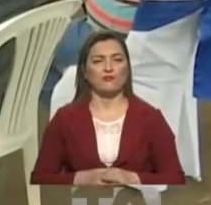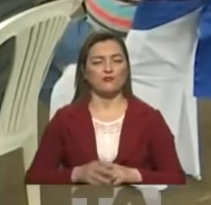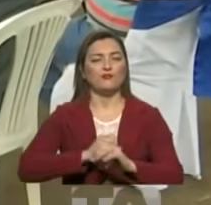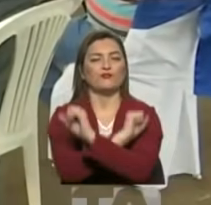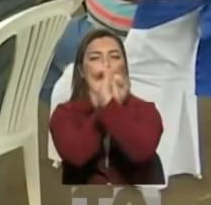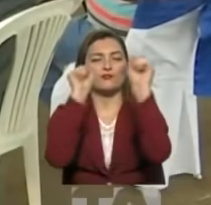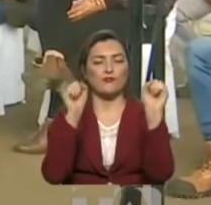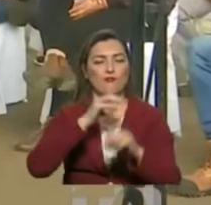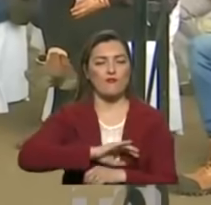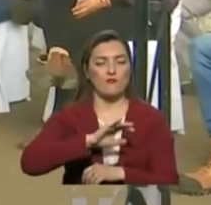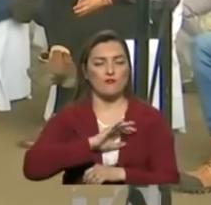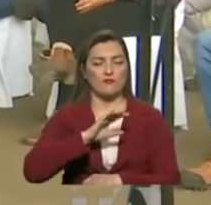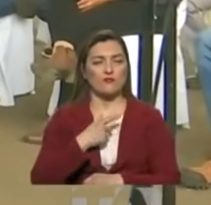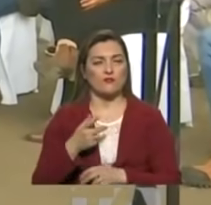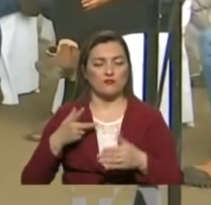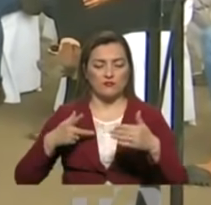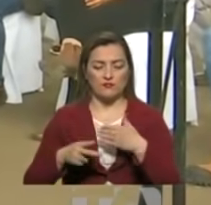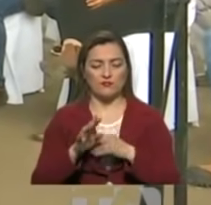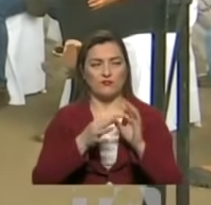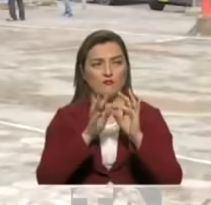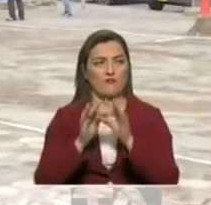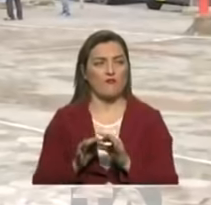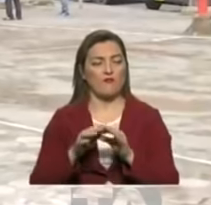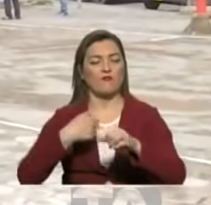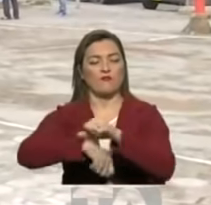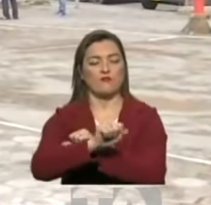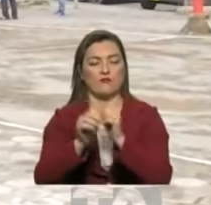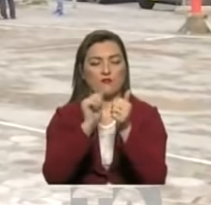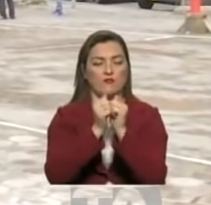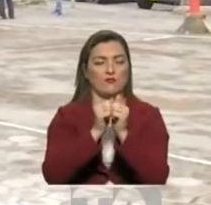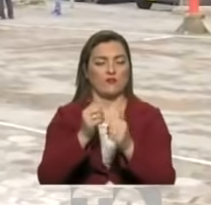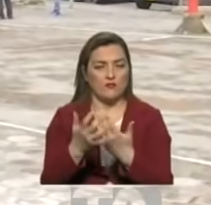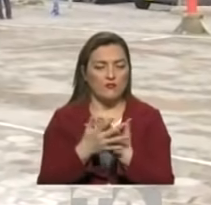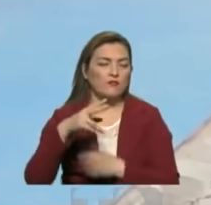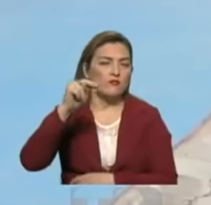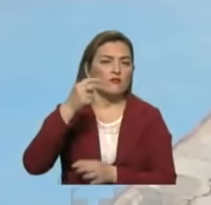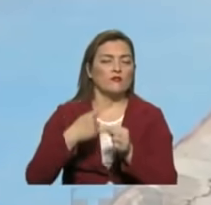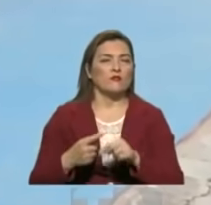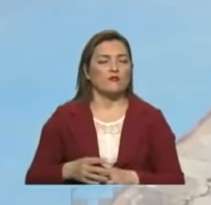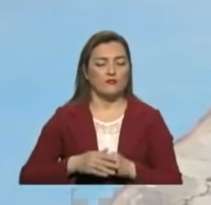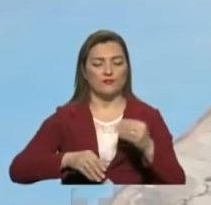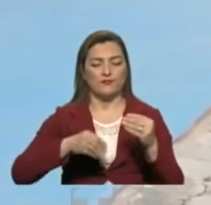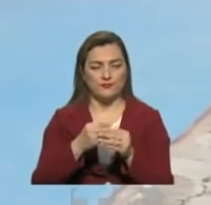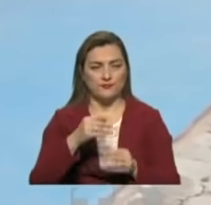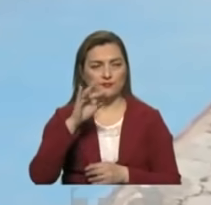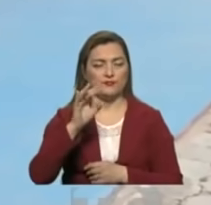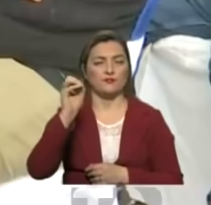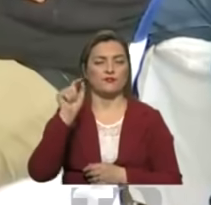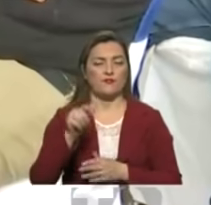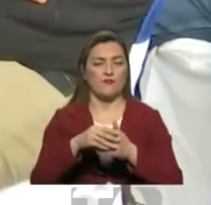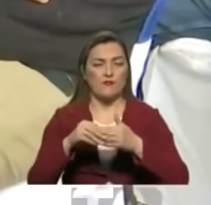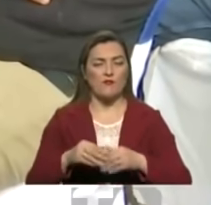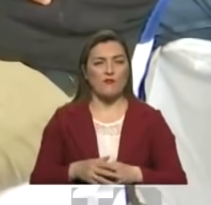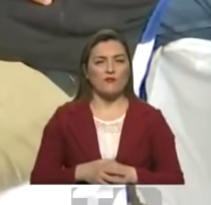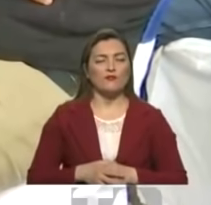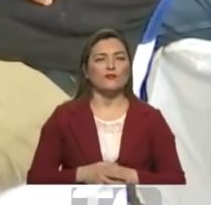del miércoles, el municipio entregó la intervención en canchas deportivas en el sector de Carcelén, en el norte de Quito, con una inversión de $80 mil.